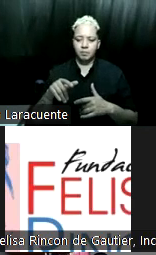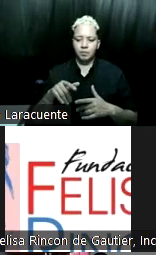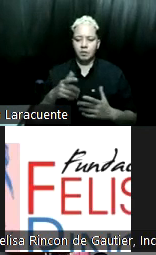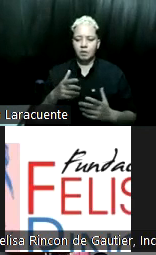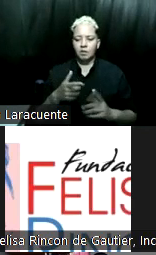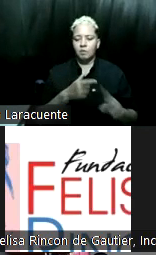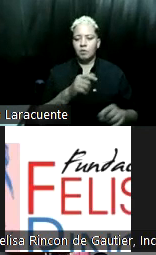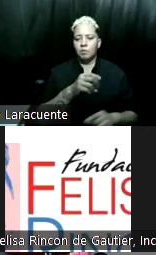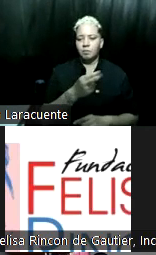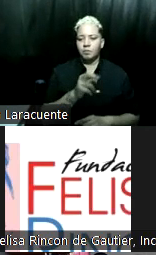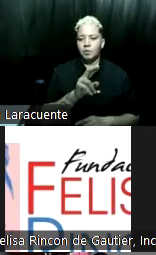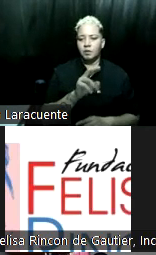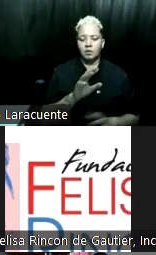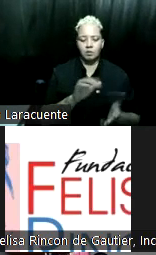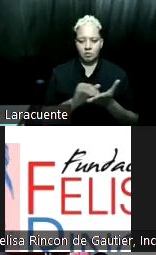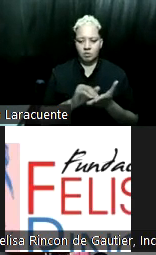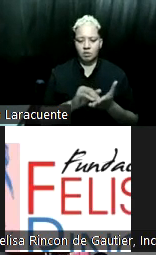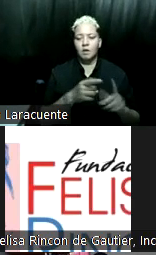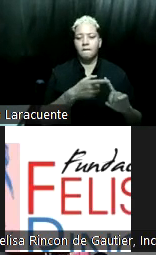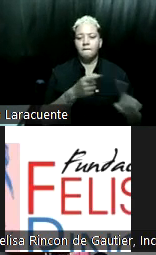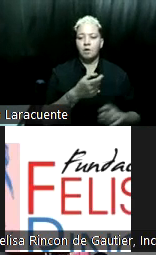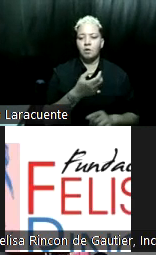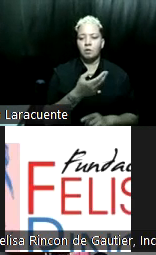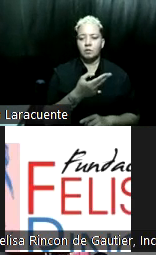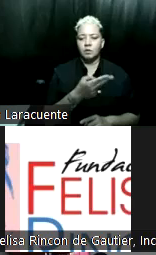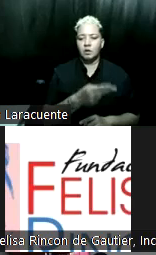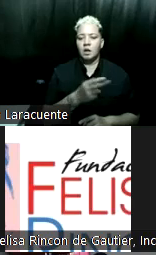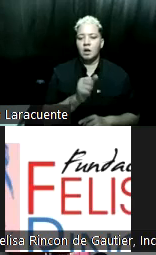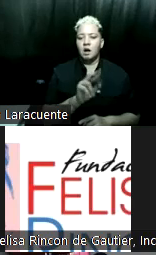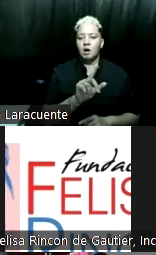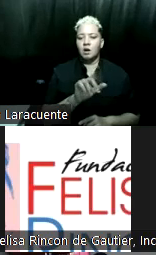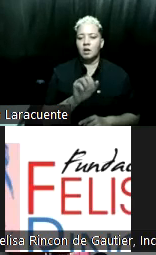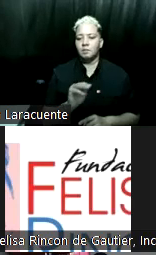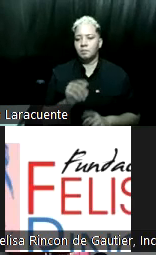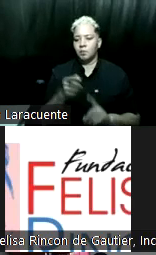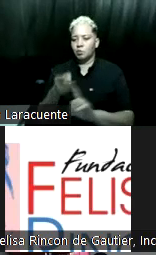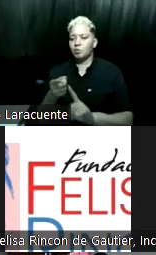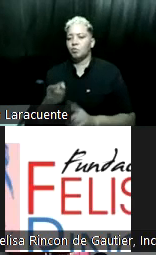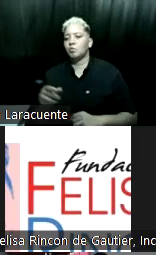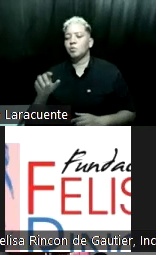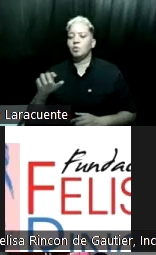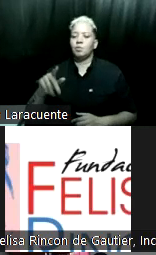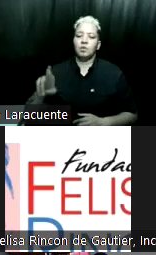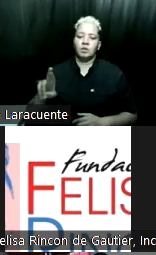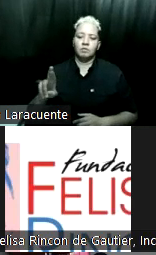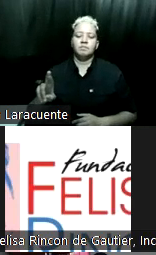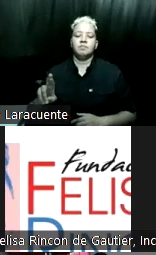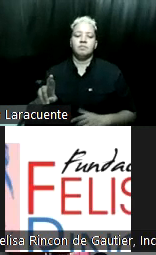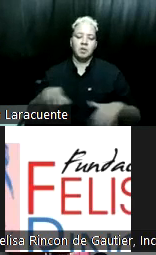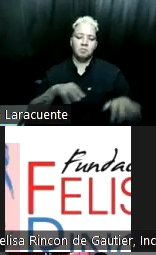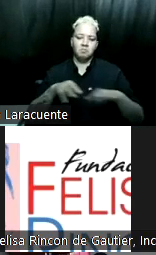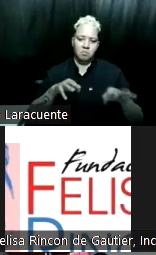Harlem, perdón, sí, From Harlem a Puerto Rico. ¿Verdad? Explica muy bien esos procesos de cómo